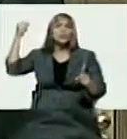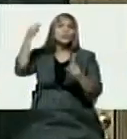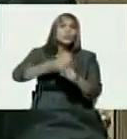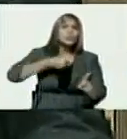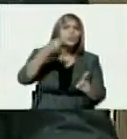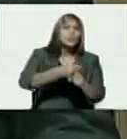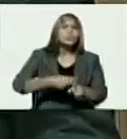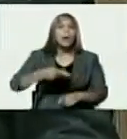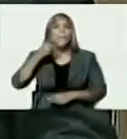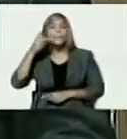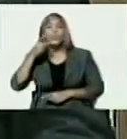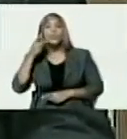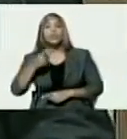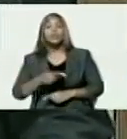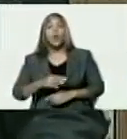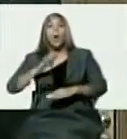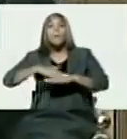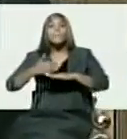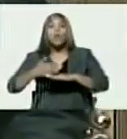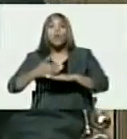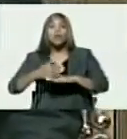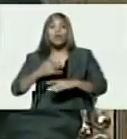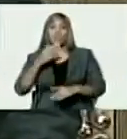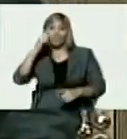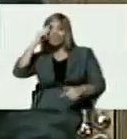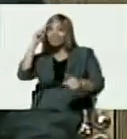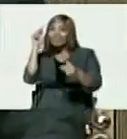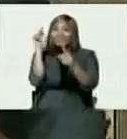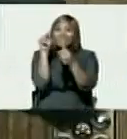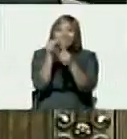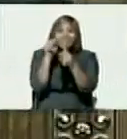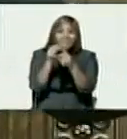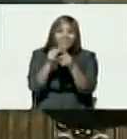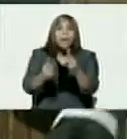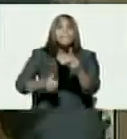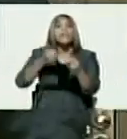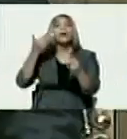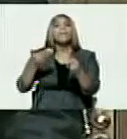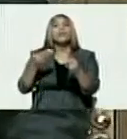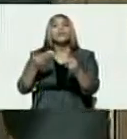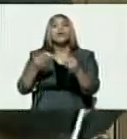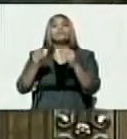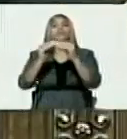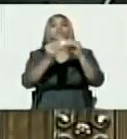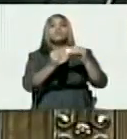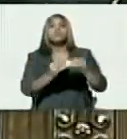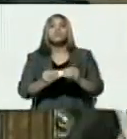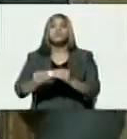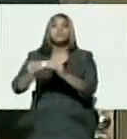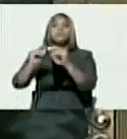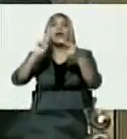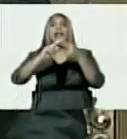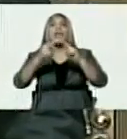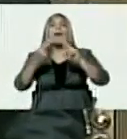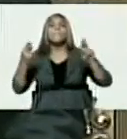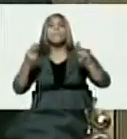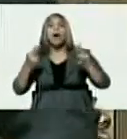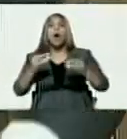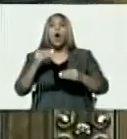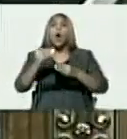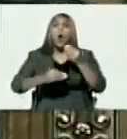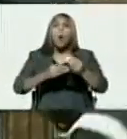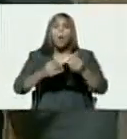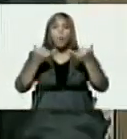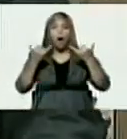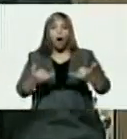política, porque al final de lo que se trata es de la restauración de la paz como se ha logrado,